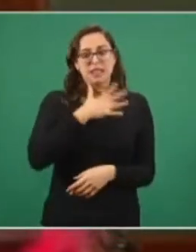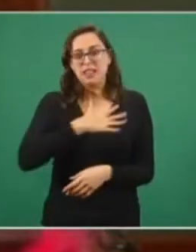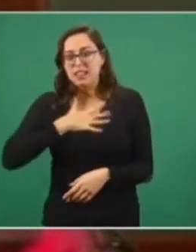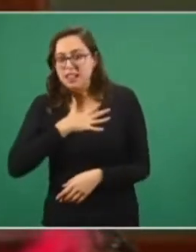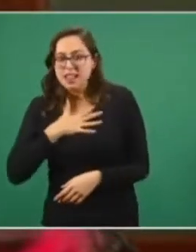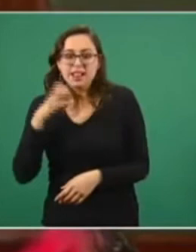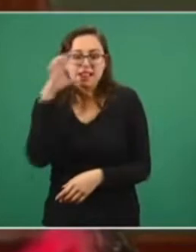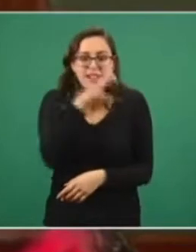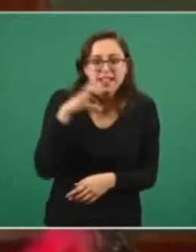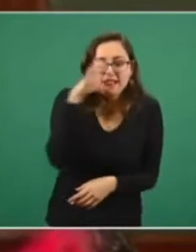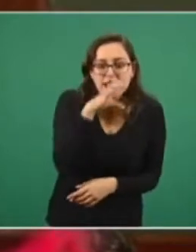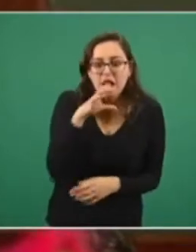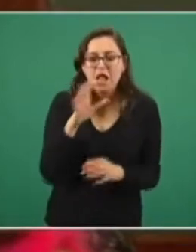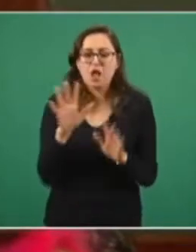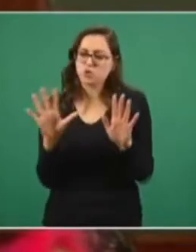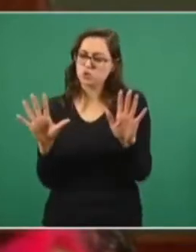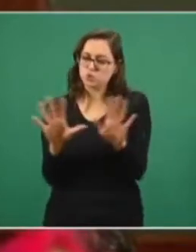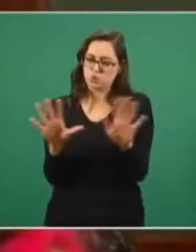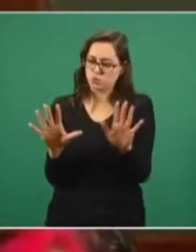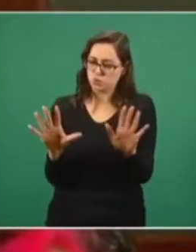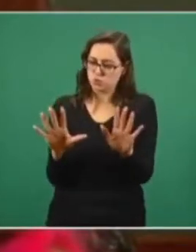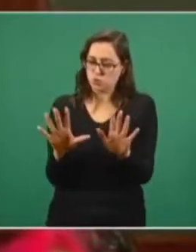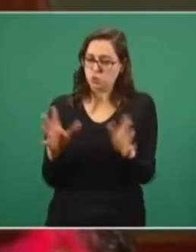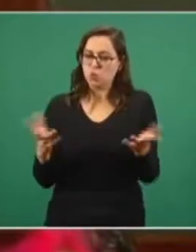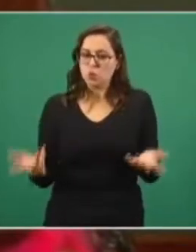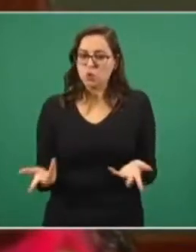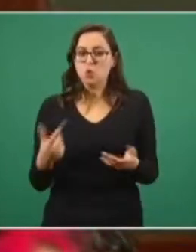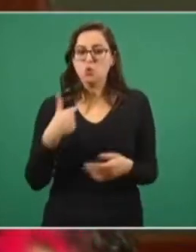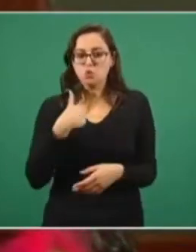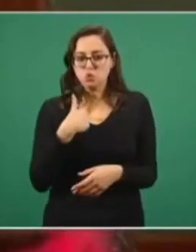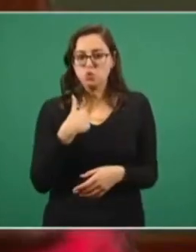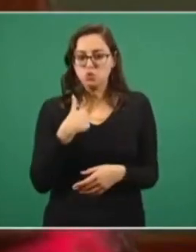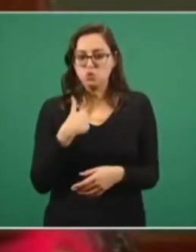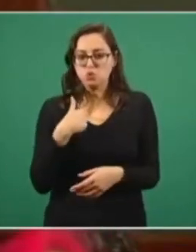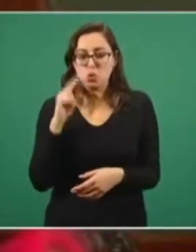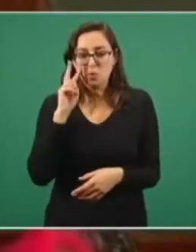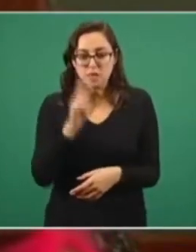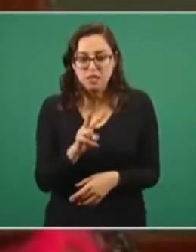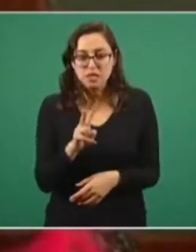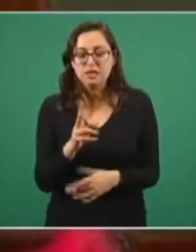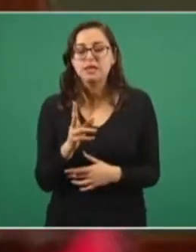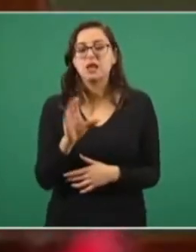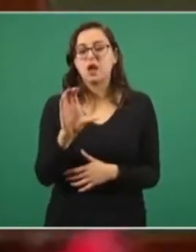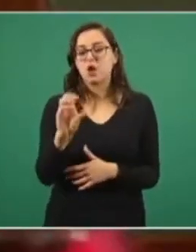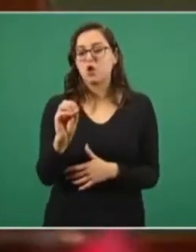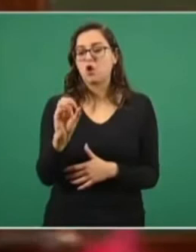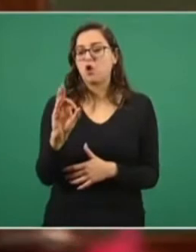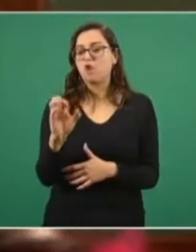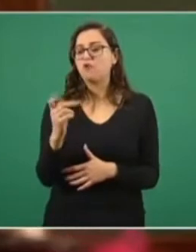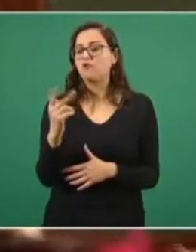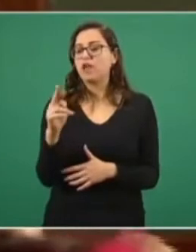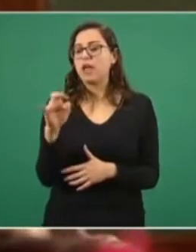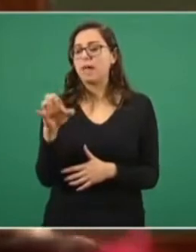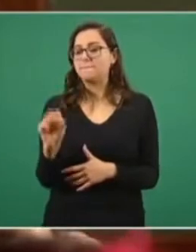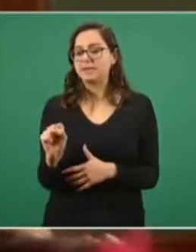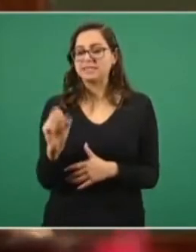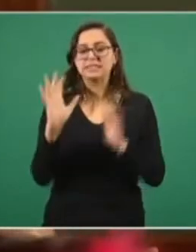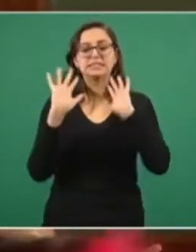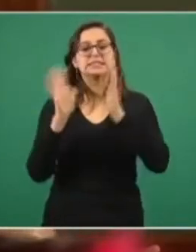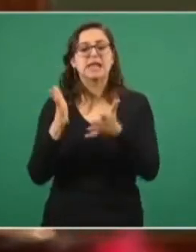tremendismo, noté que anunció usted que la COFEPRIS se aprobó un par de vacunas, la de AstraZeneca y la de